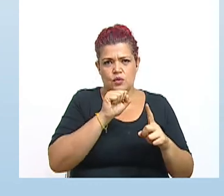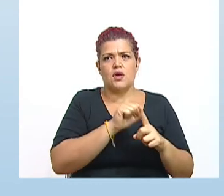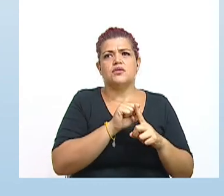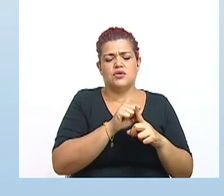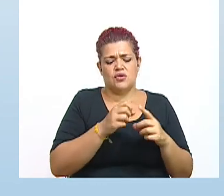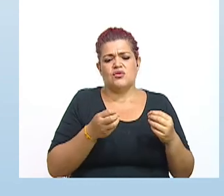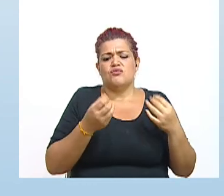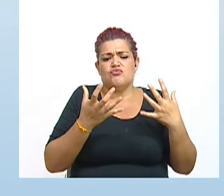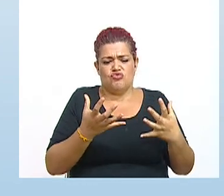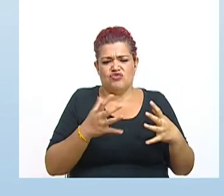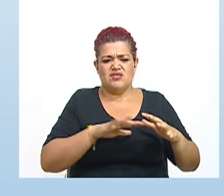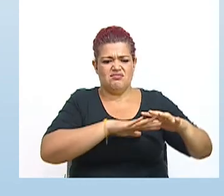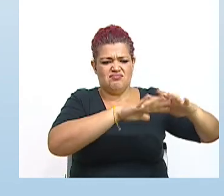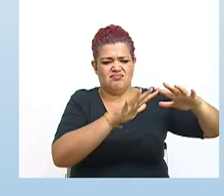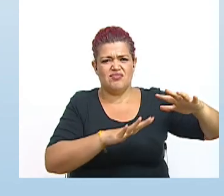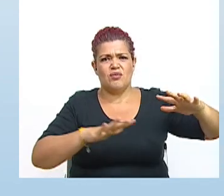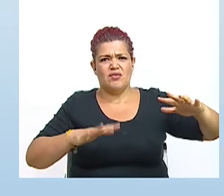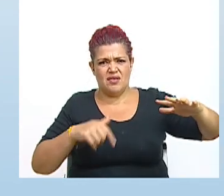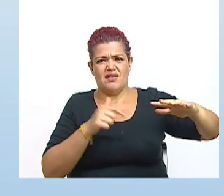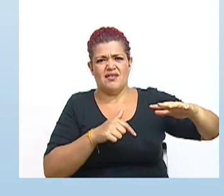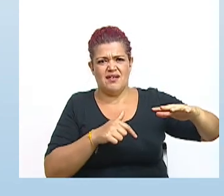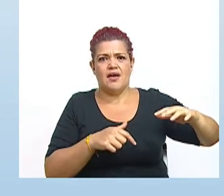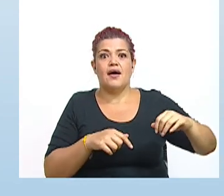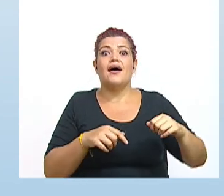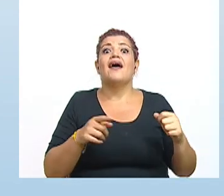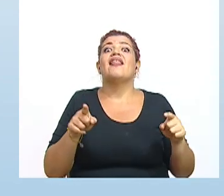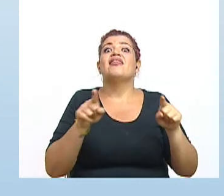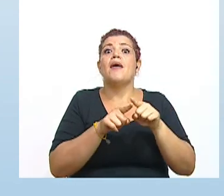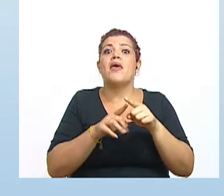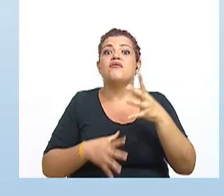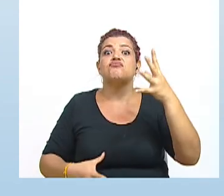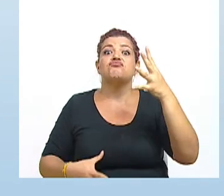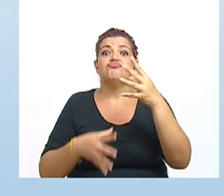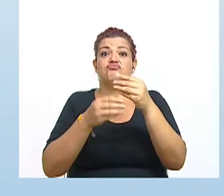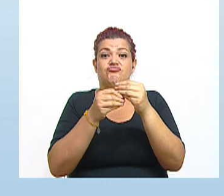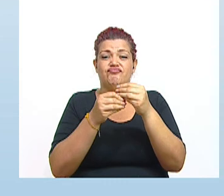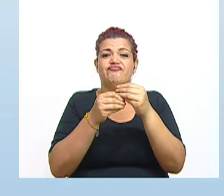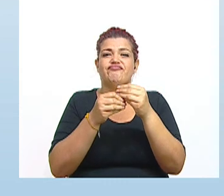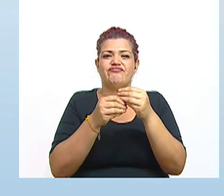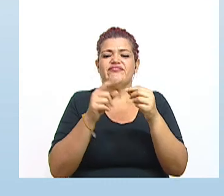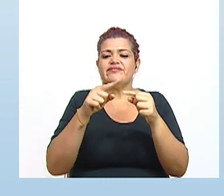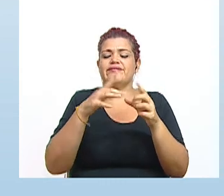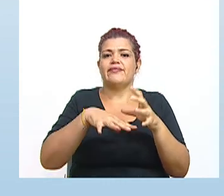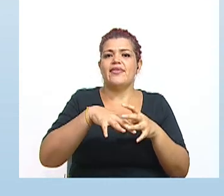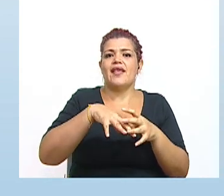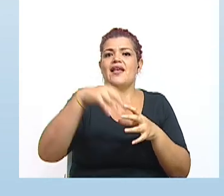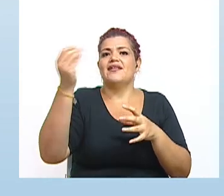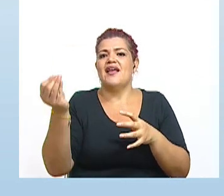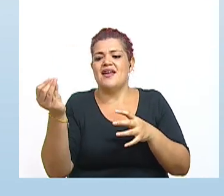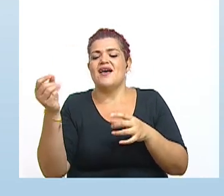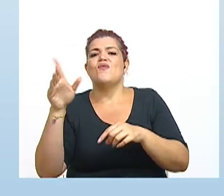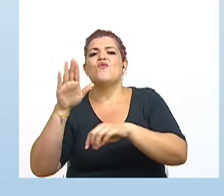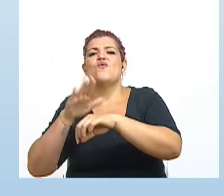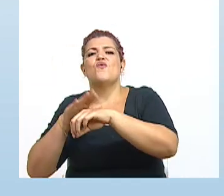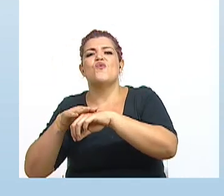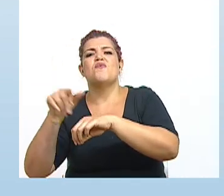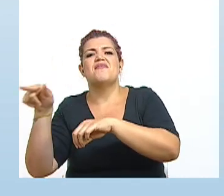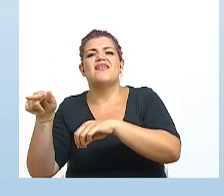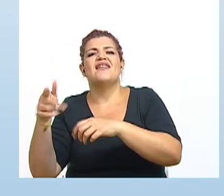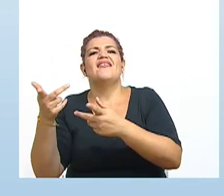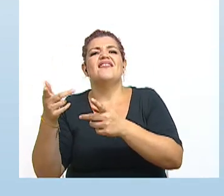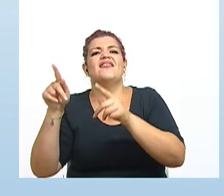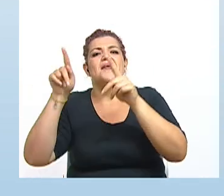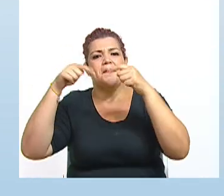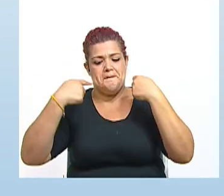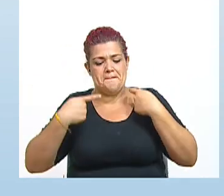muchas de nuestras costas. A eso tenemos que agregar la variabilidad externa, o sea, la que tiene que ver con las